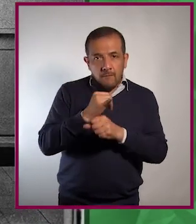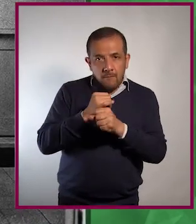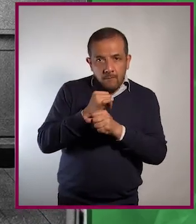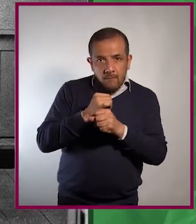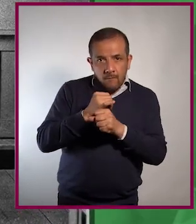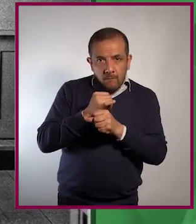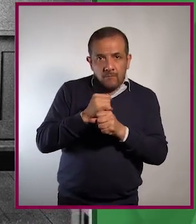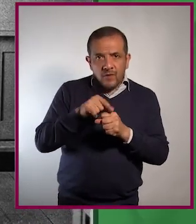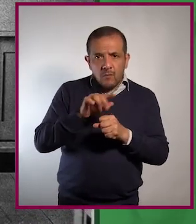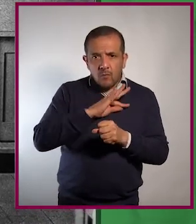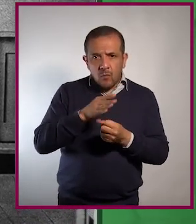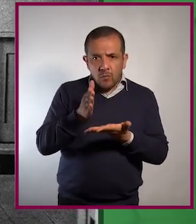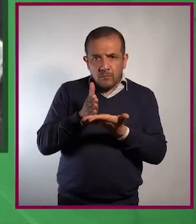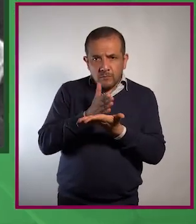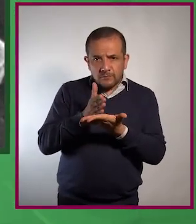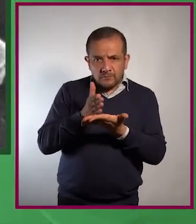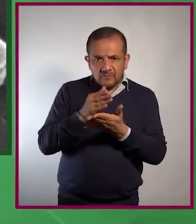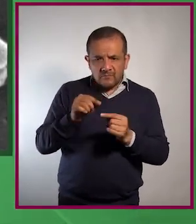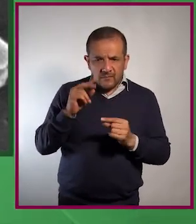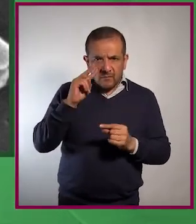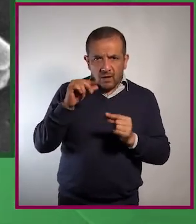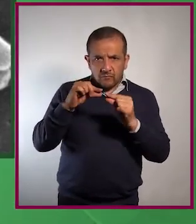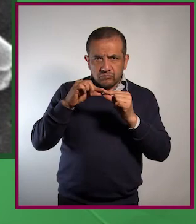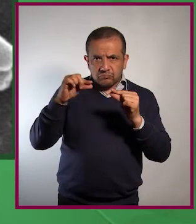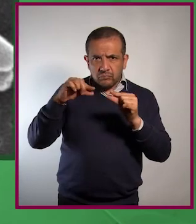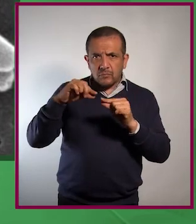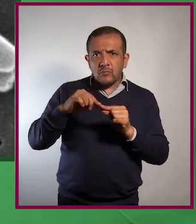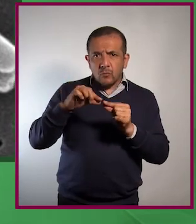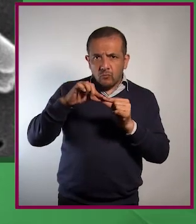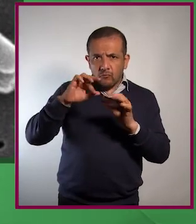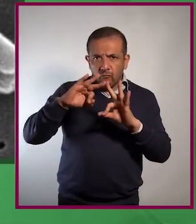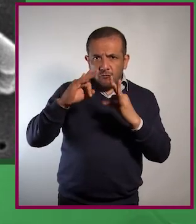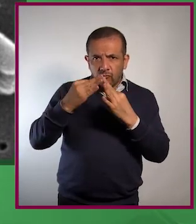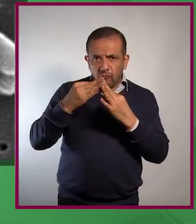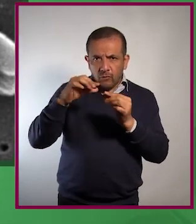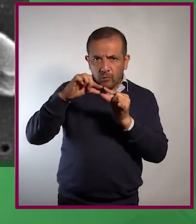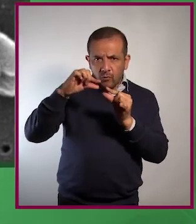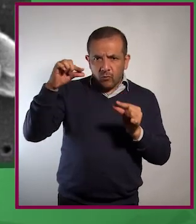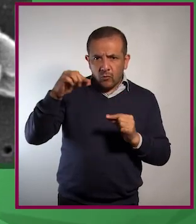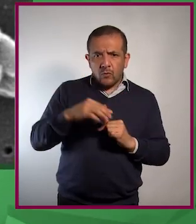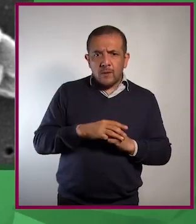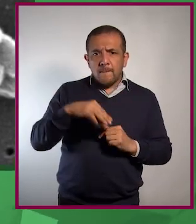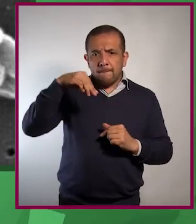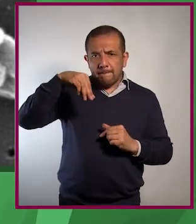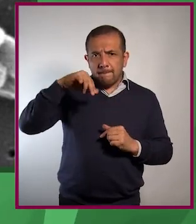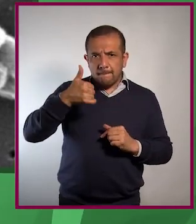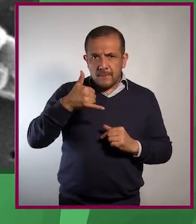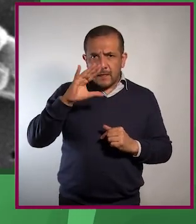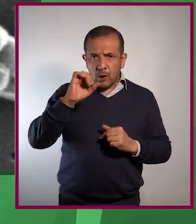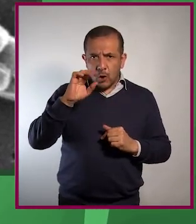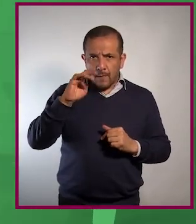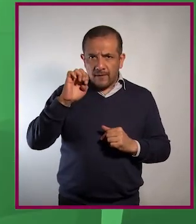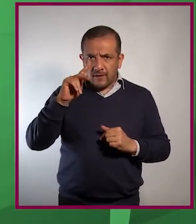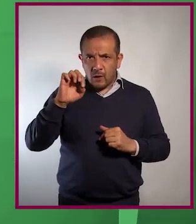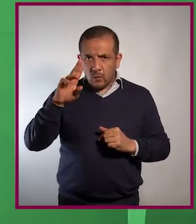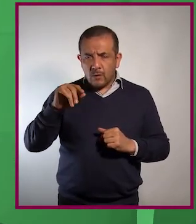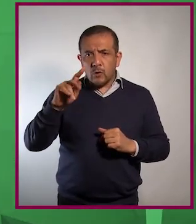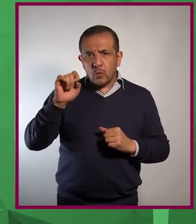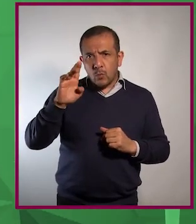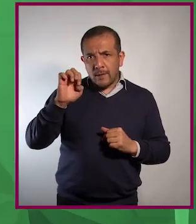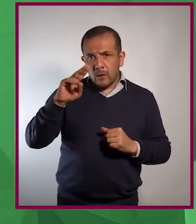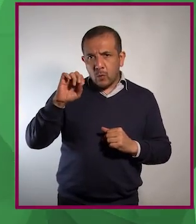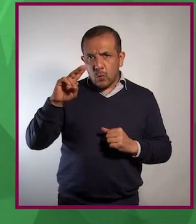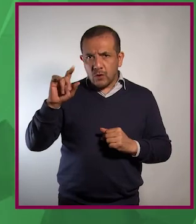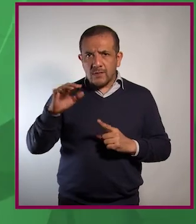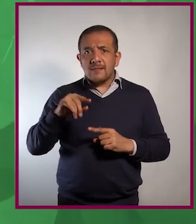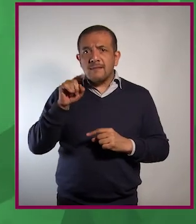microbiología: el aislamiento de una bacteria con la forma de un bastón, Mycobacterium tuberculosis, también